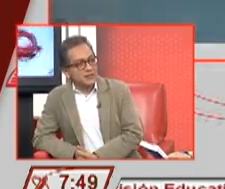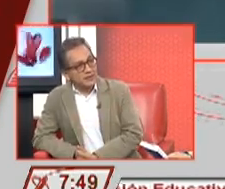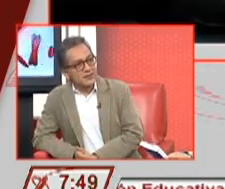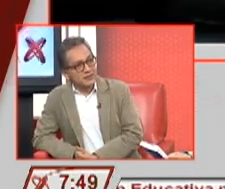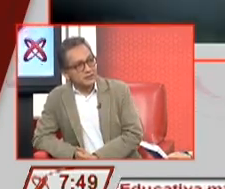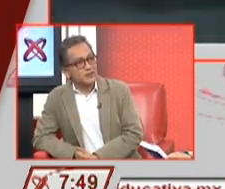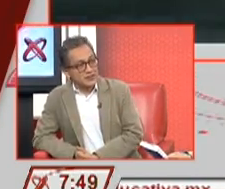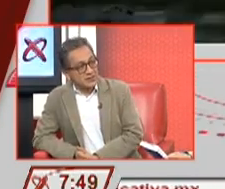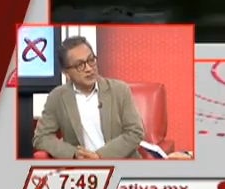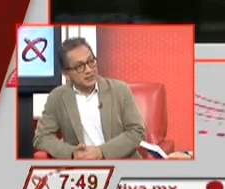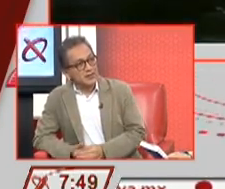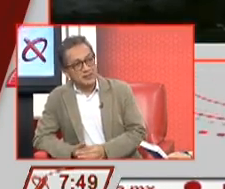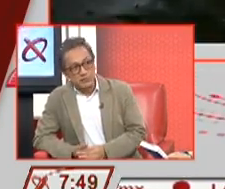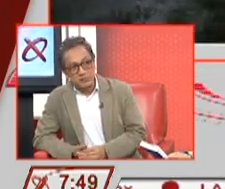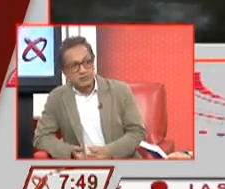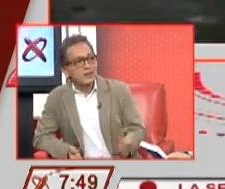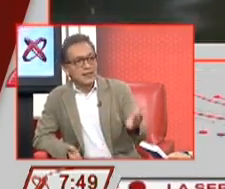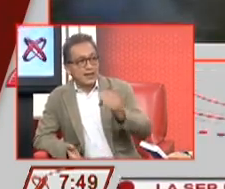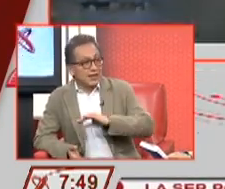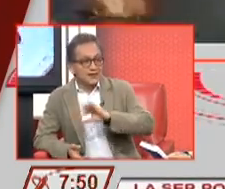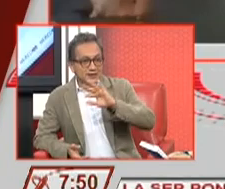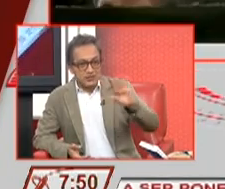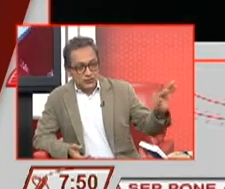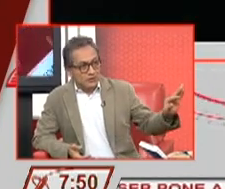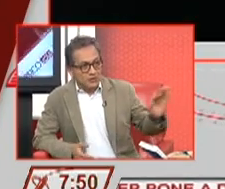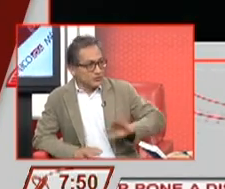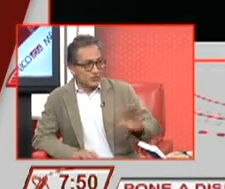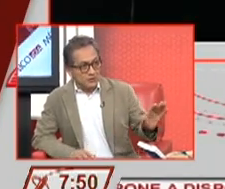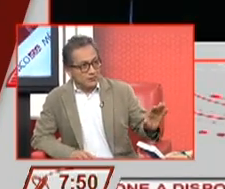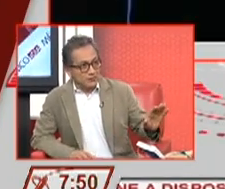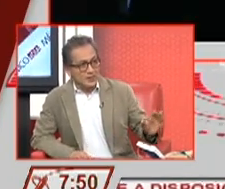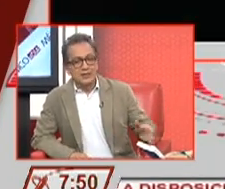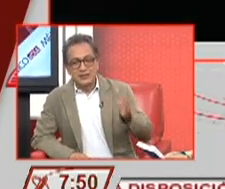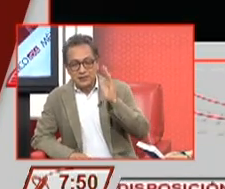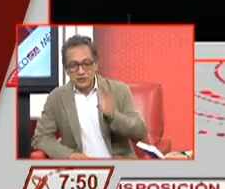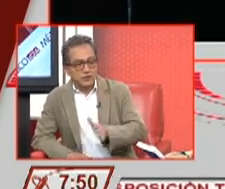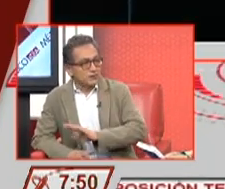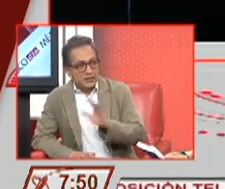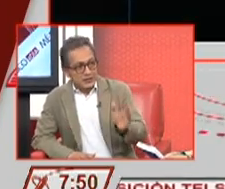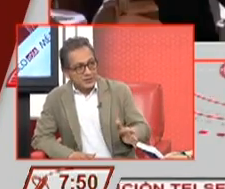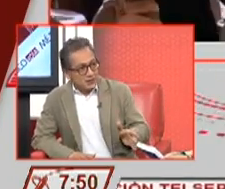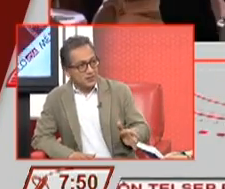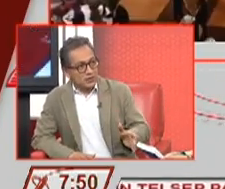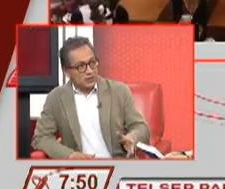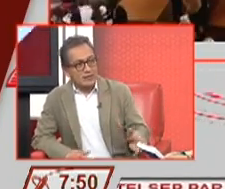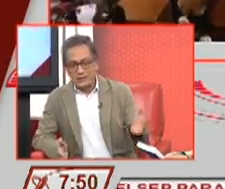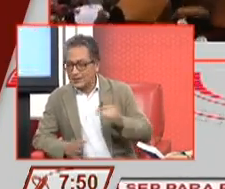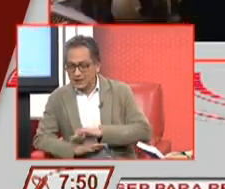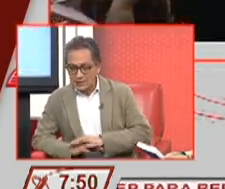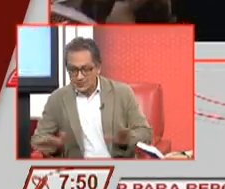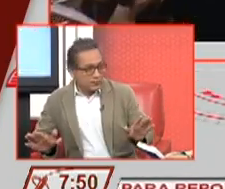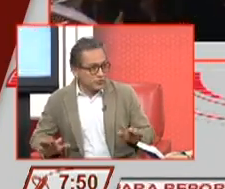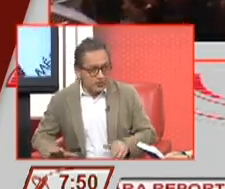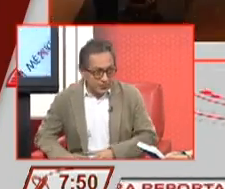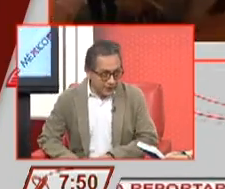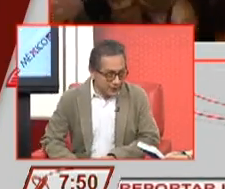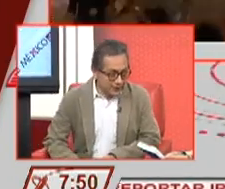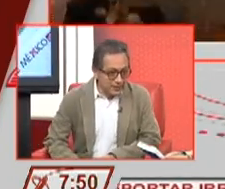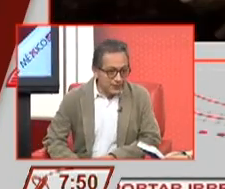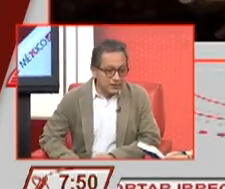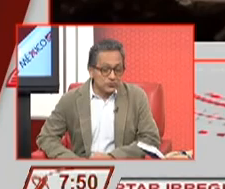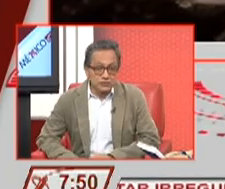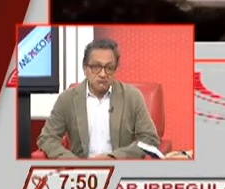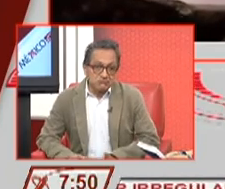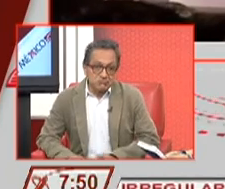elecciones que estaba haciendo precisamente Tim Burton. Él hizo oídos sordos y escogió a quien tenía que escoger y se puso a